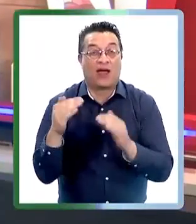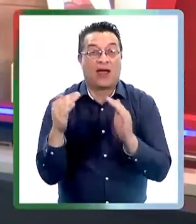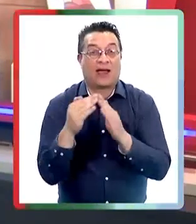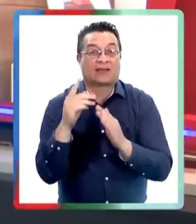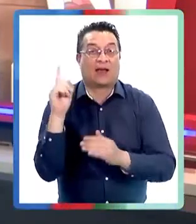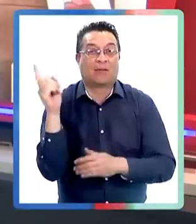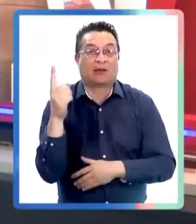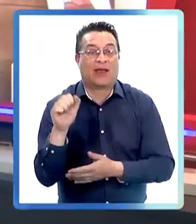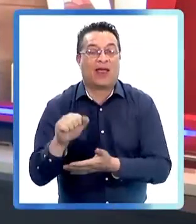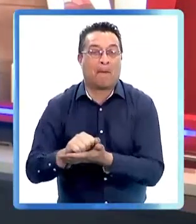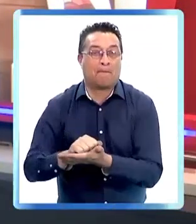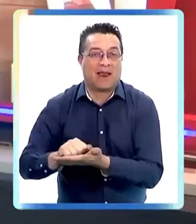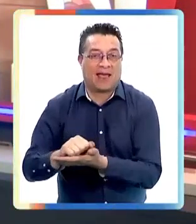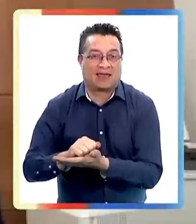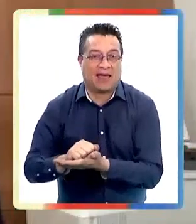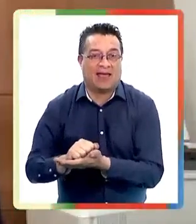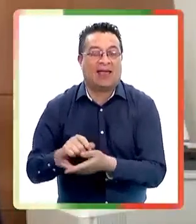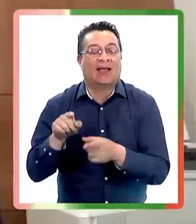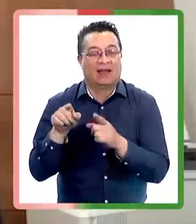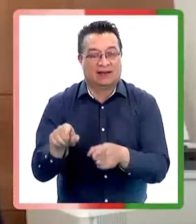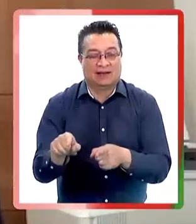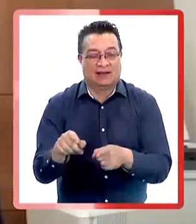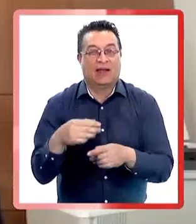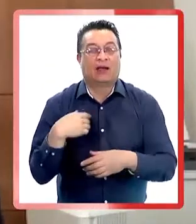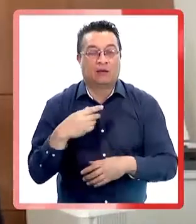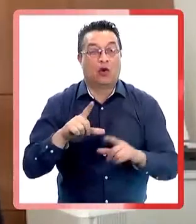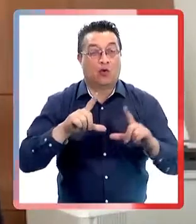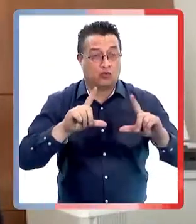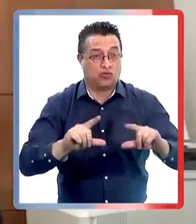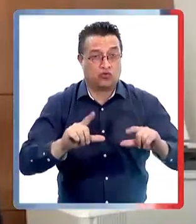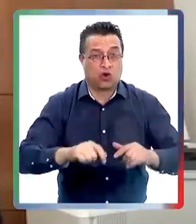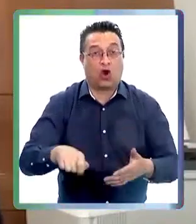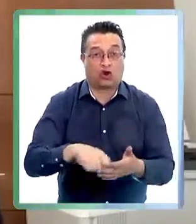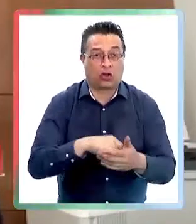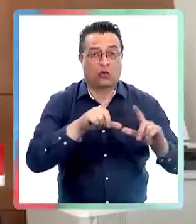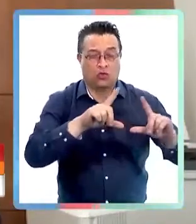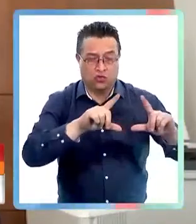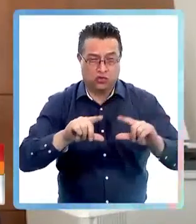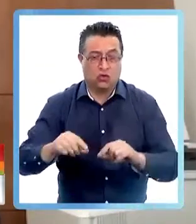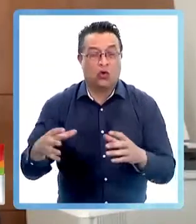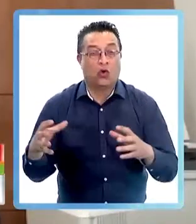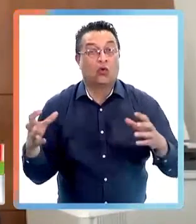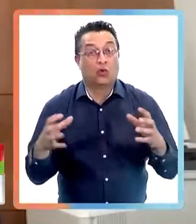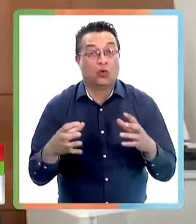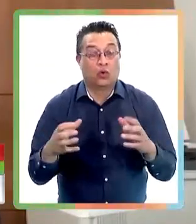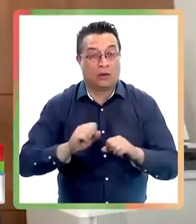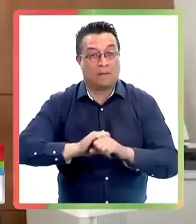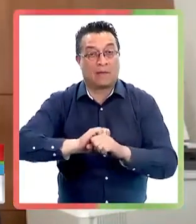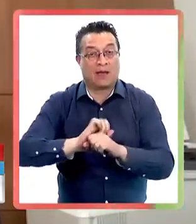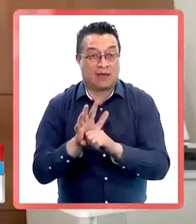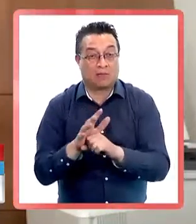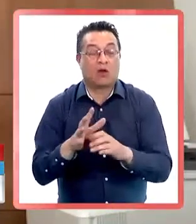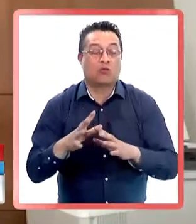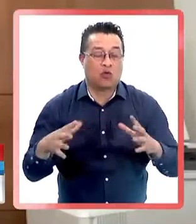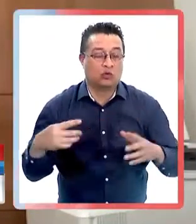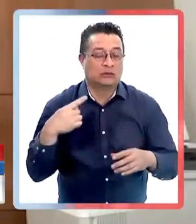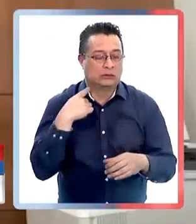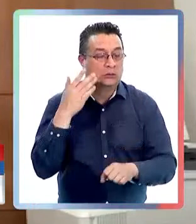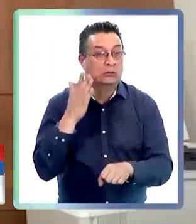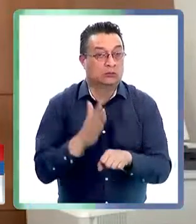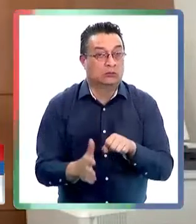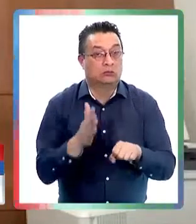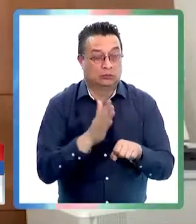de casa particular, que bajaron mucho en su nivel de contrato. Efectivamente, la pandemia en su peor minuto produjo